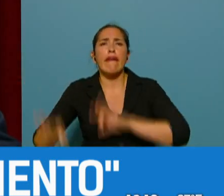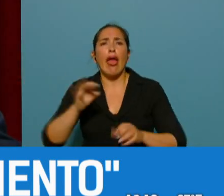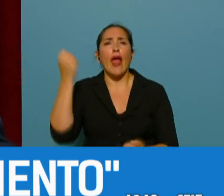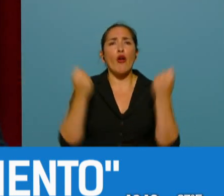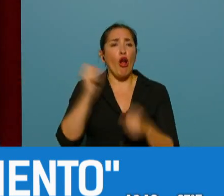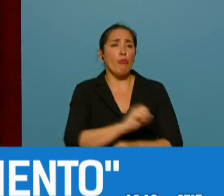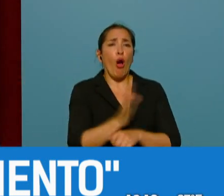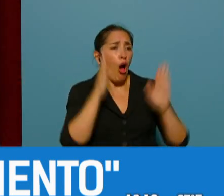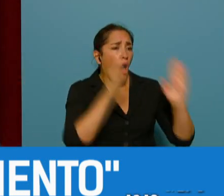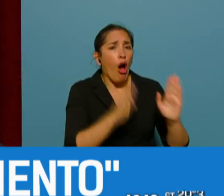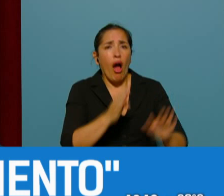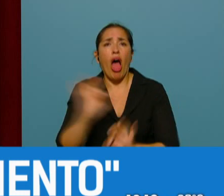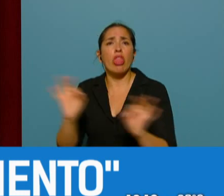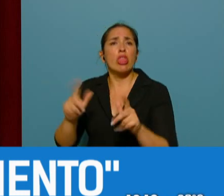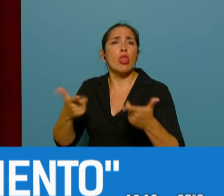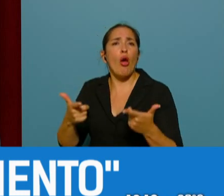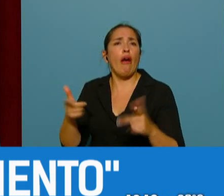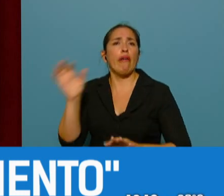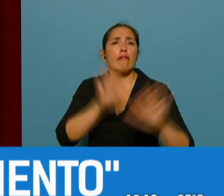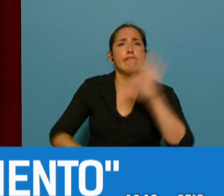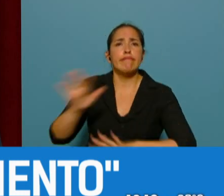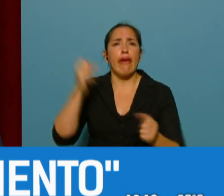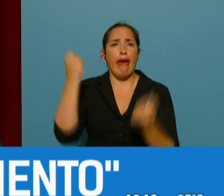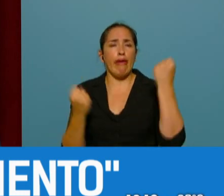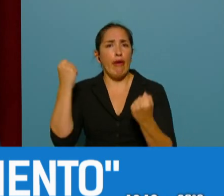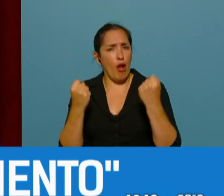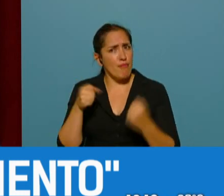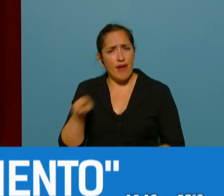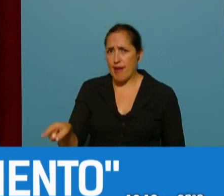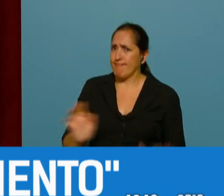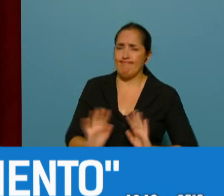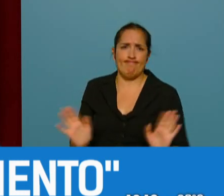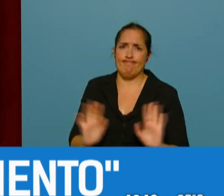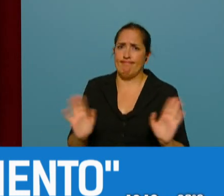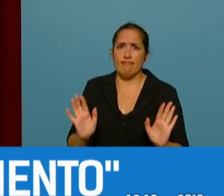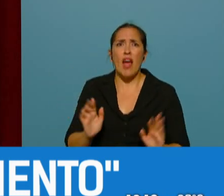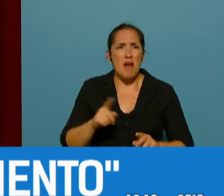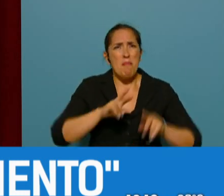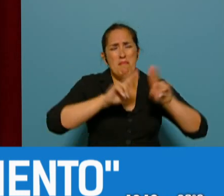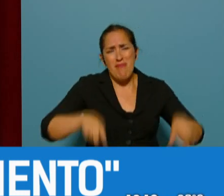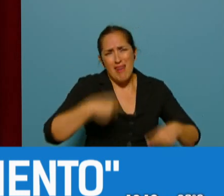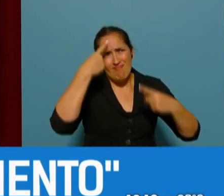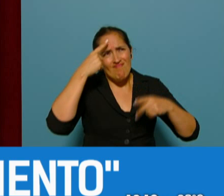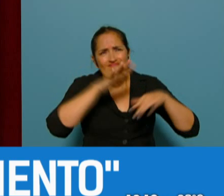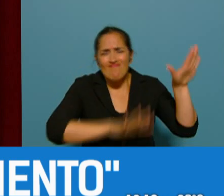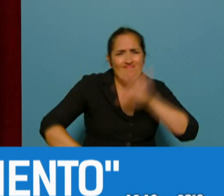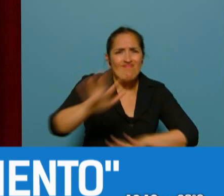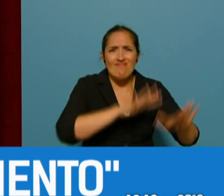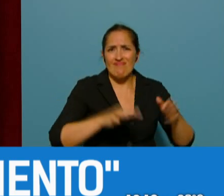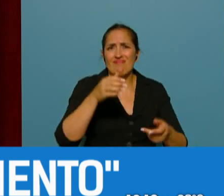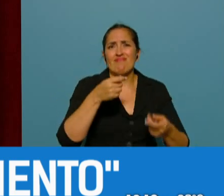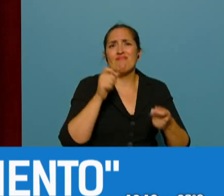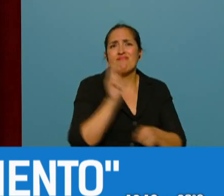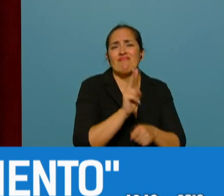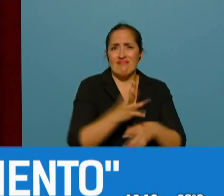Aquel reproche fue y es definitivamente inmerecido. Junto al cúmulo de medidas sanitarias, fuimos también capaces